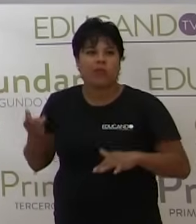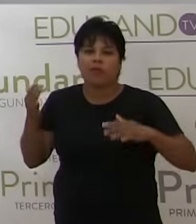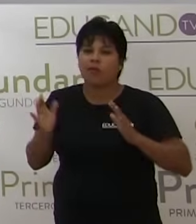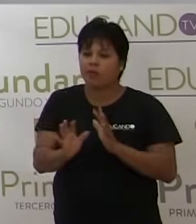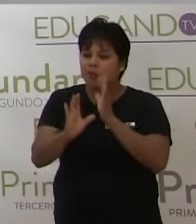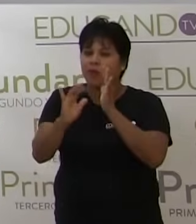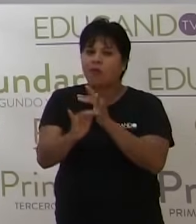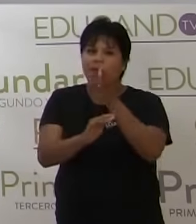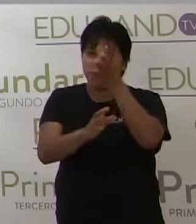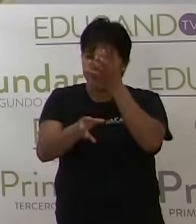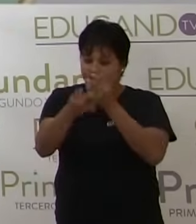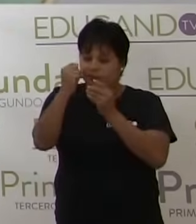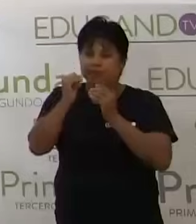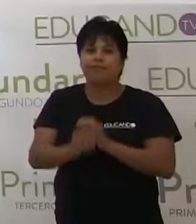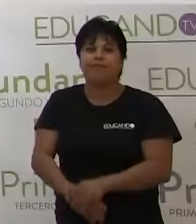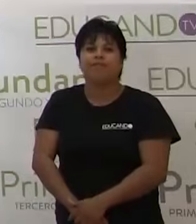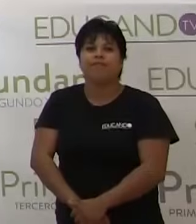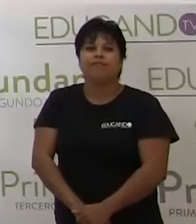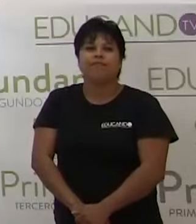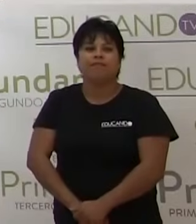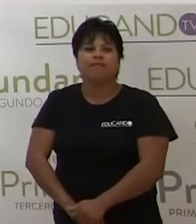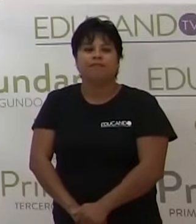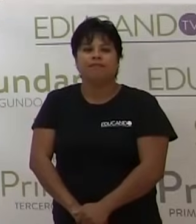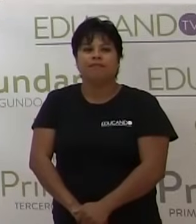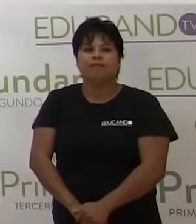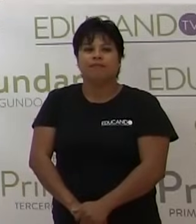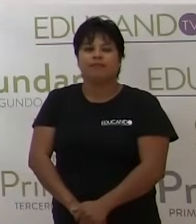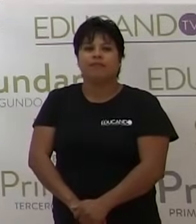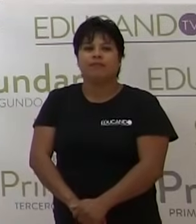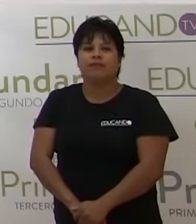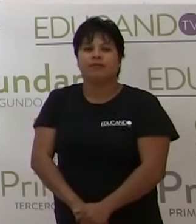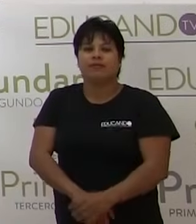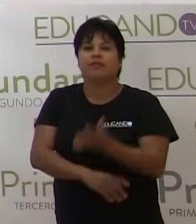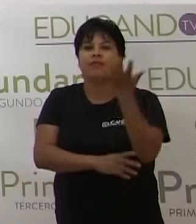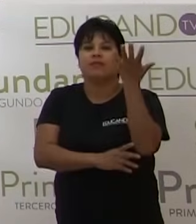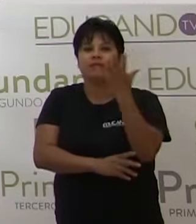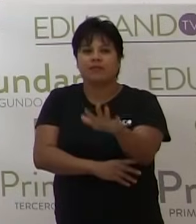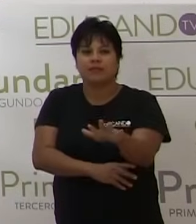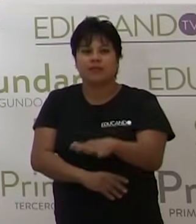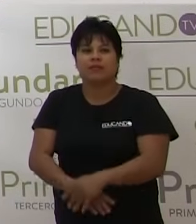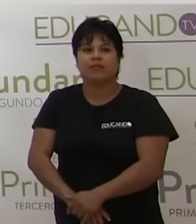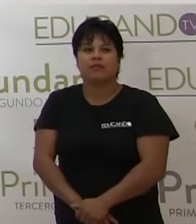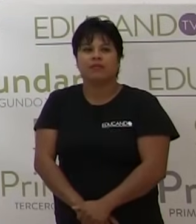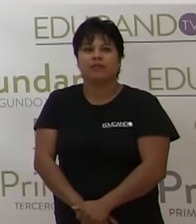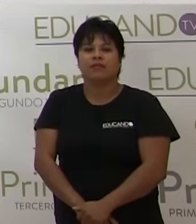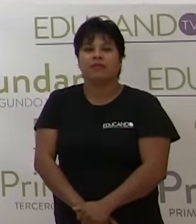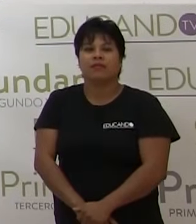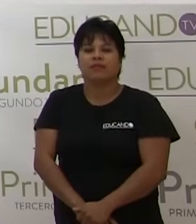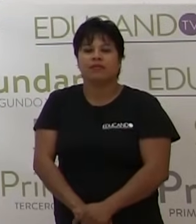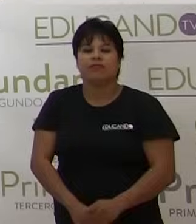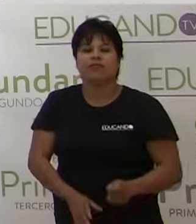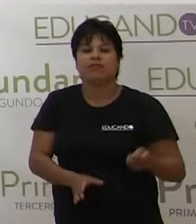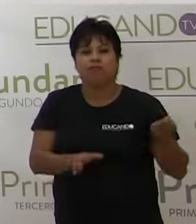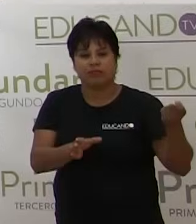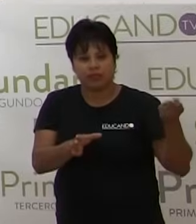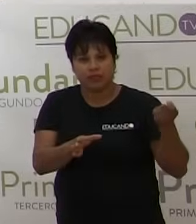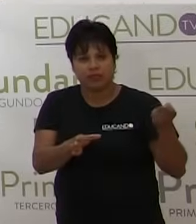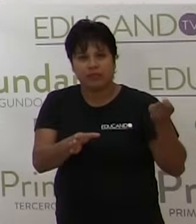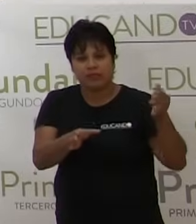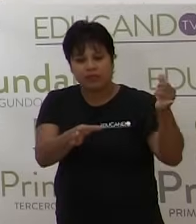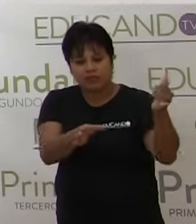purum p p a las 10 servir